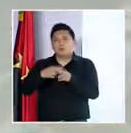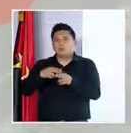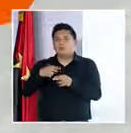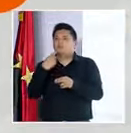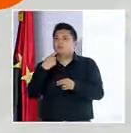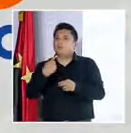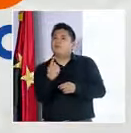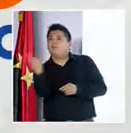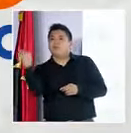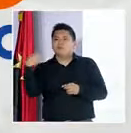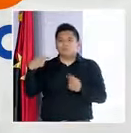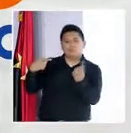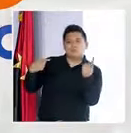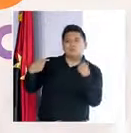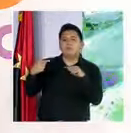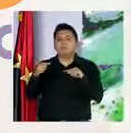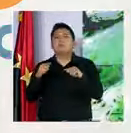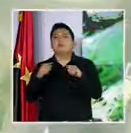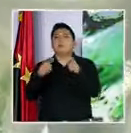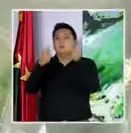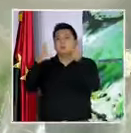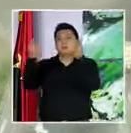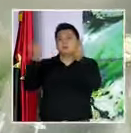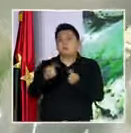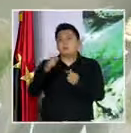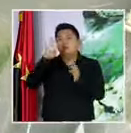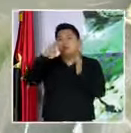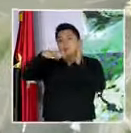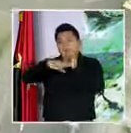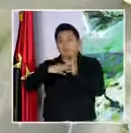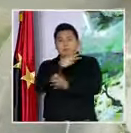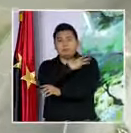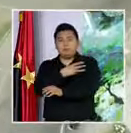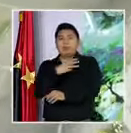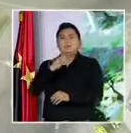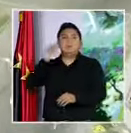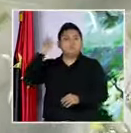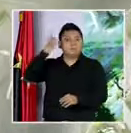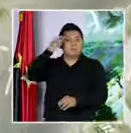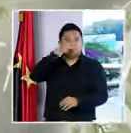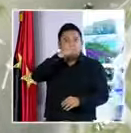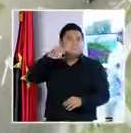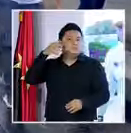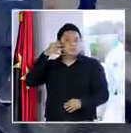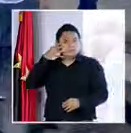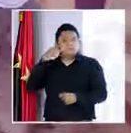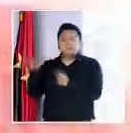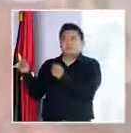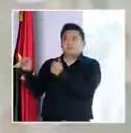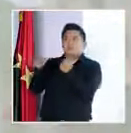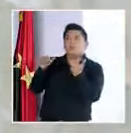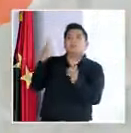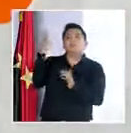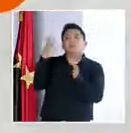cuya inversión asciende a los 9.000 millones de pesos, de los cuales la Gobernación del Norte de Santander